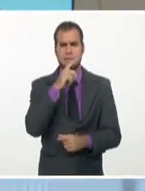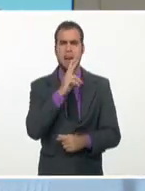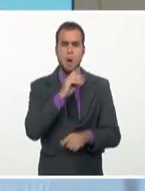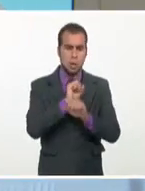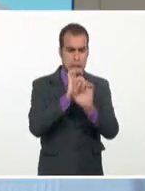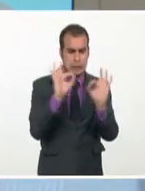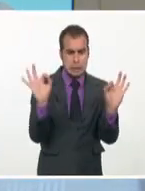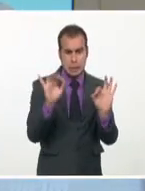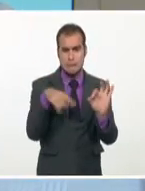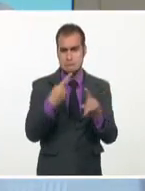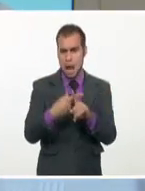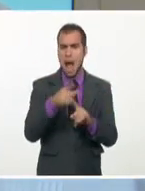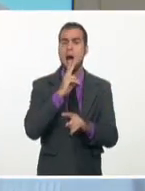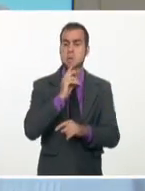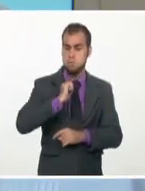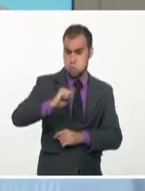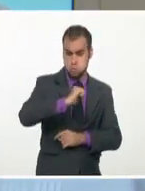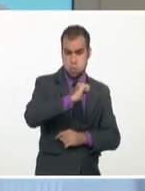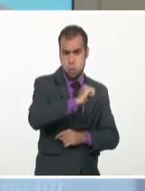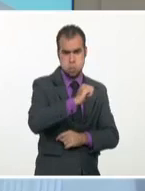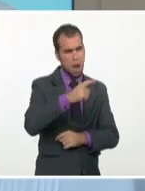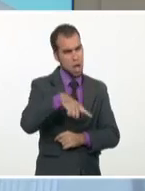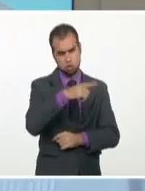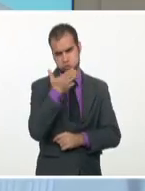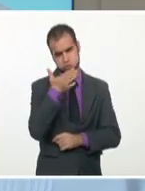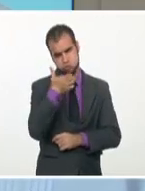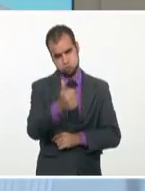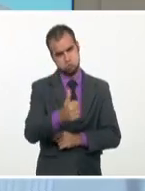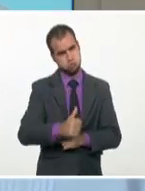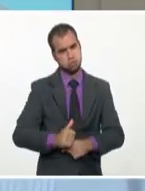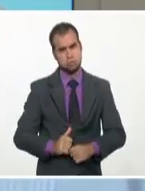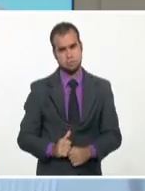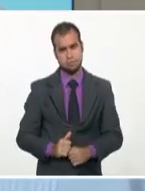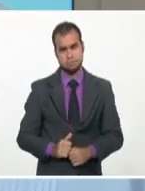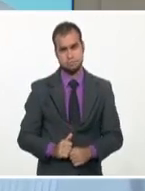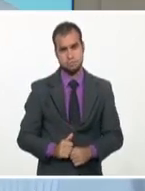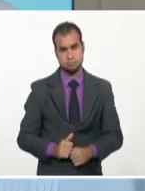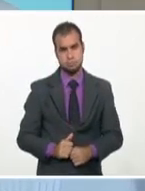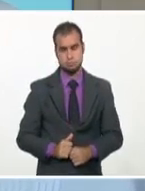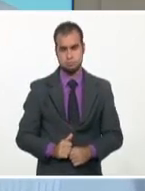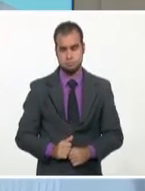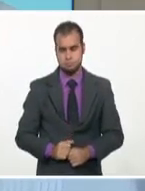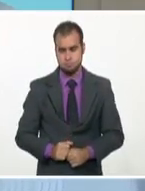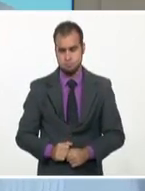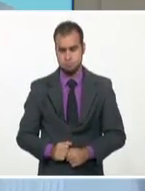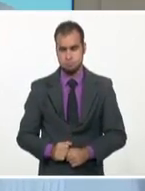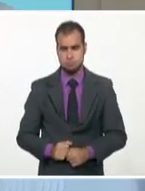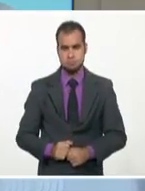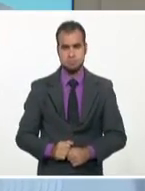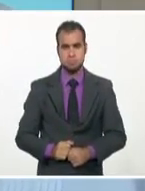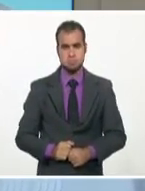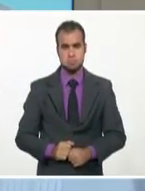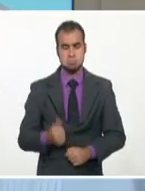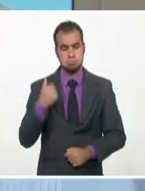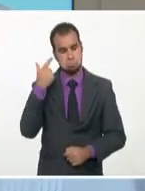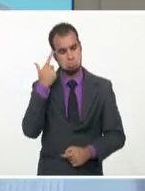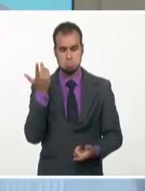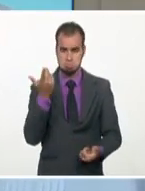agua y drenaje, fueran muy diferentes, y sin bloqueo realmente creo que nosotros